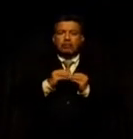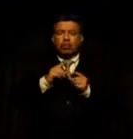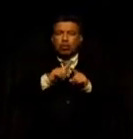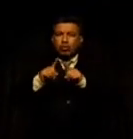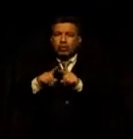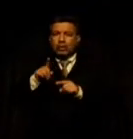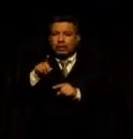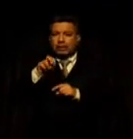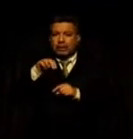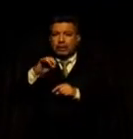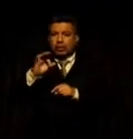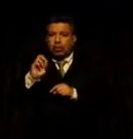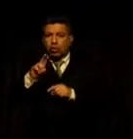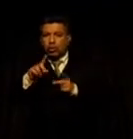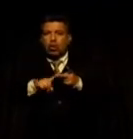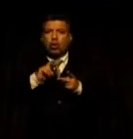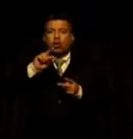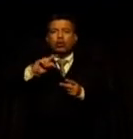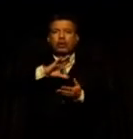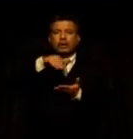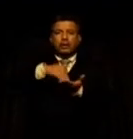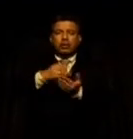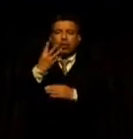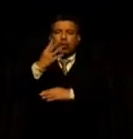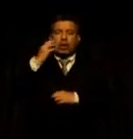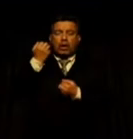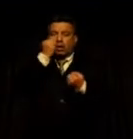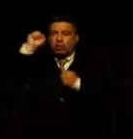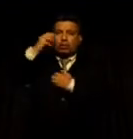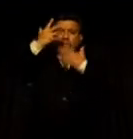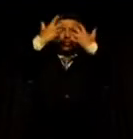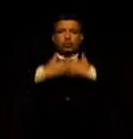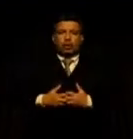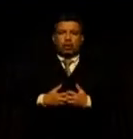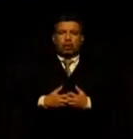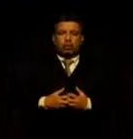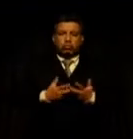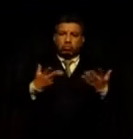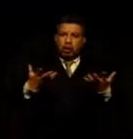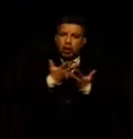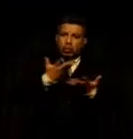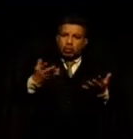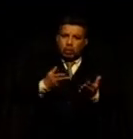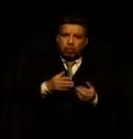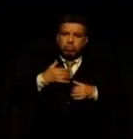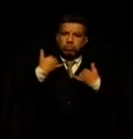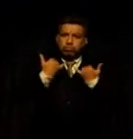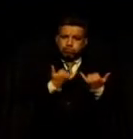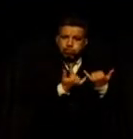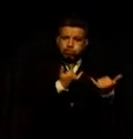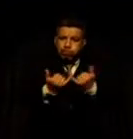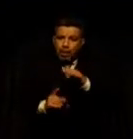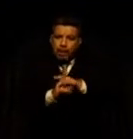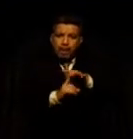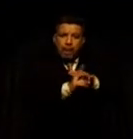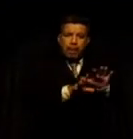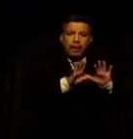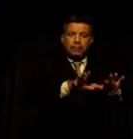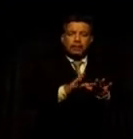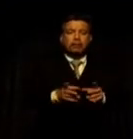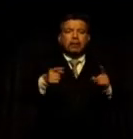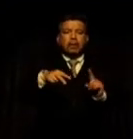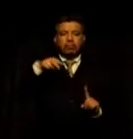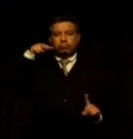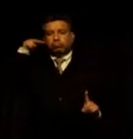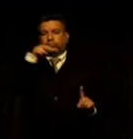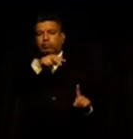crear un mini lab cuando se crea el centro la cuarta revolución industrial las cosas están pasando pero se necesita también mirar